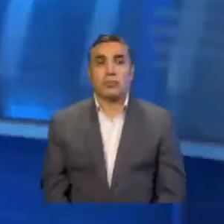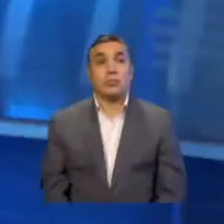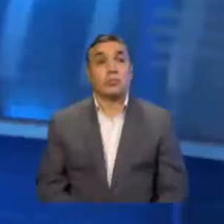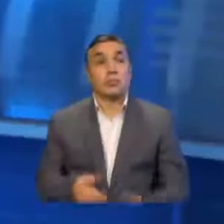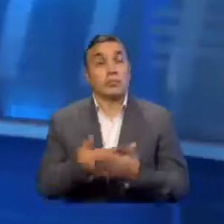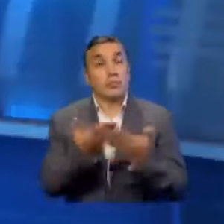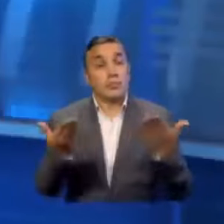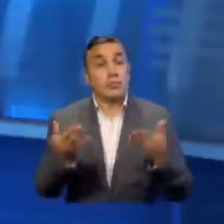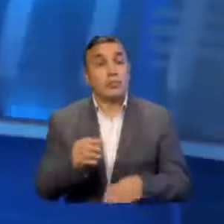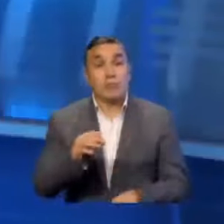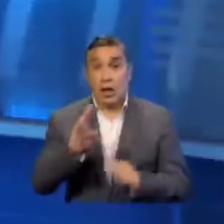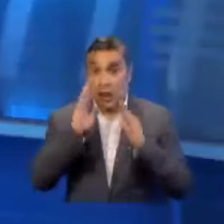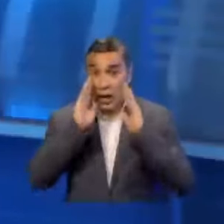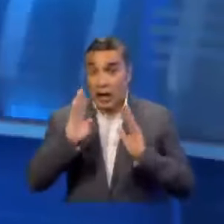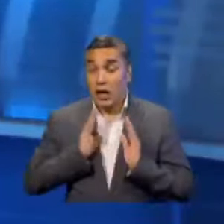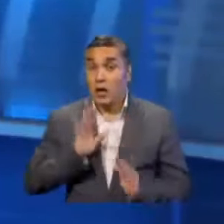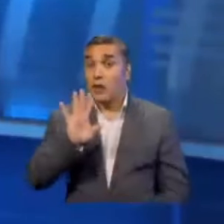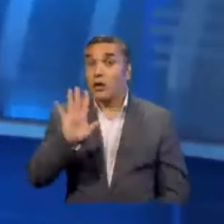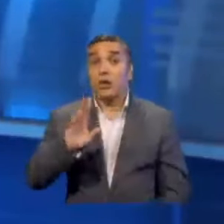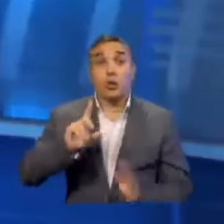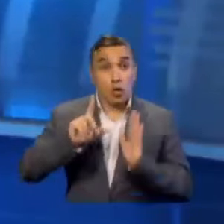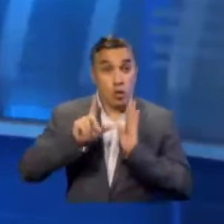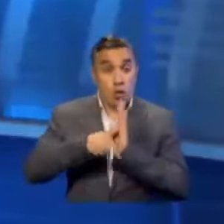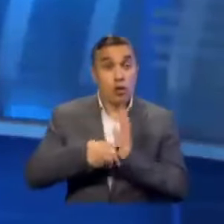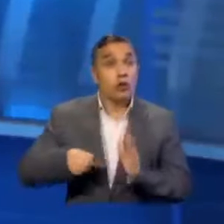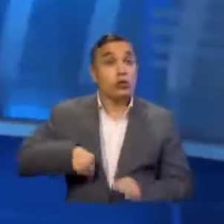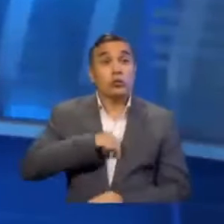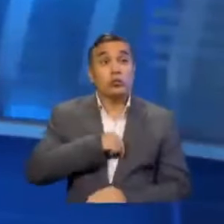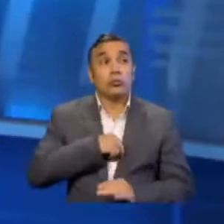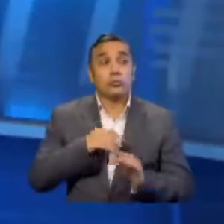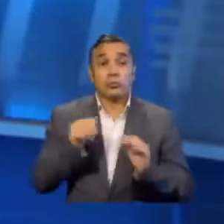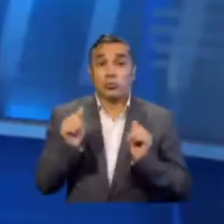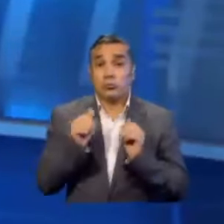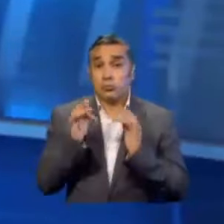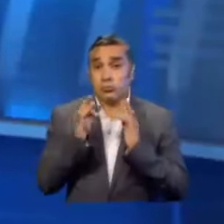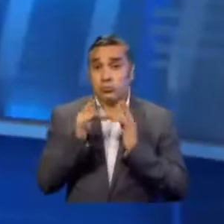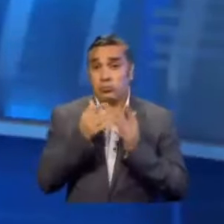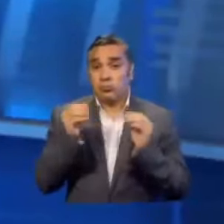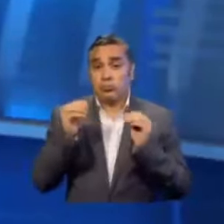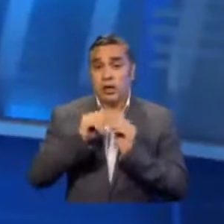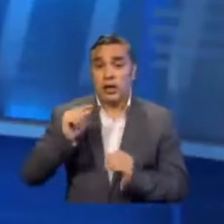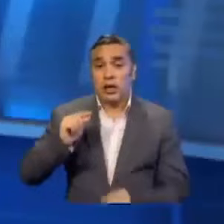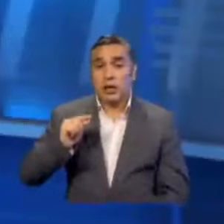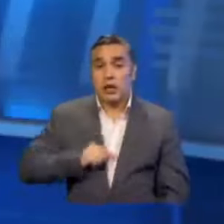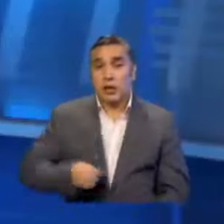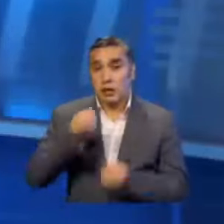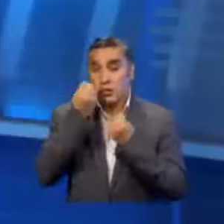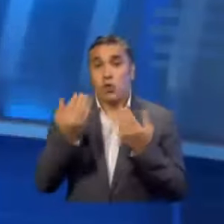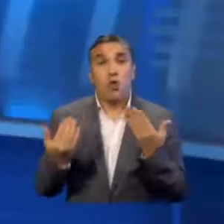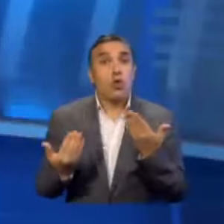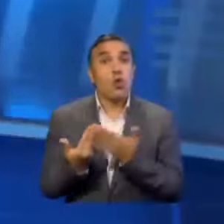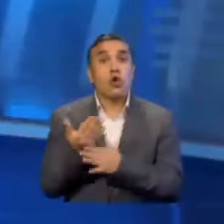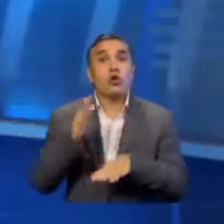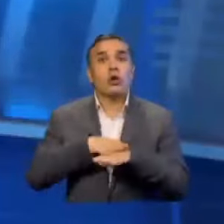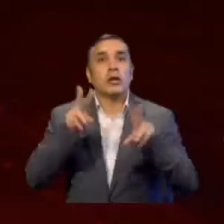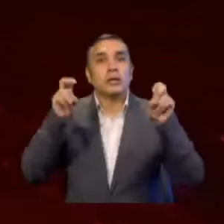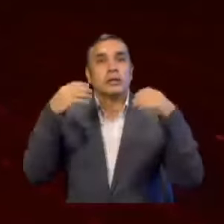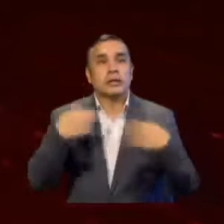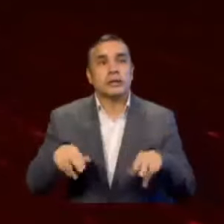Amigos televidentes, estén muy pendientes porque en pocos minutos estaremos junto a ustedes con todos los detalles e información actualizada sobre